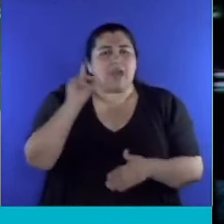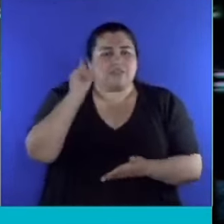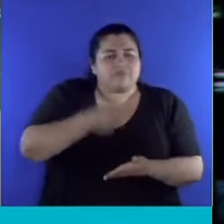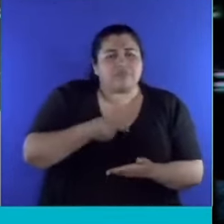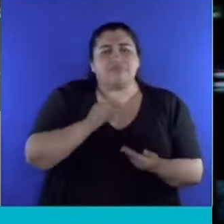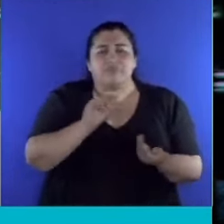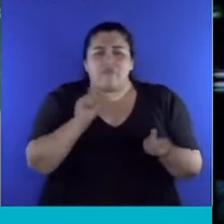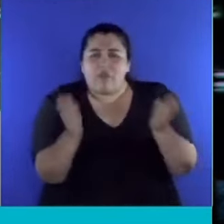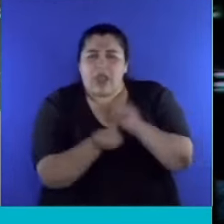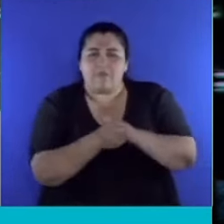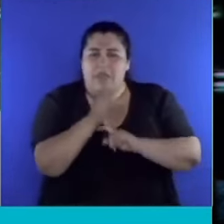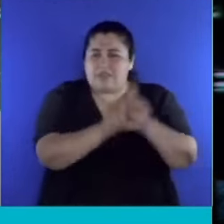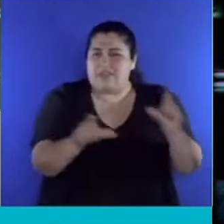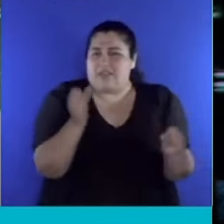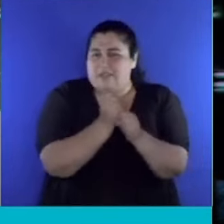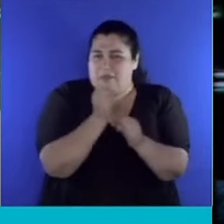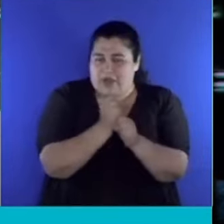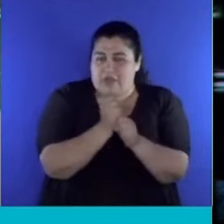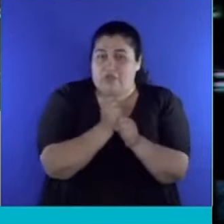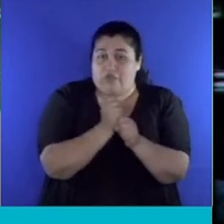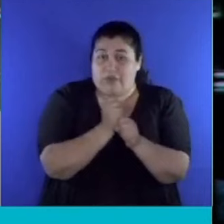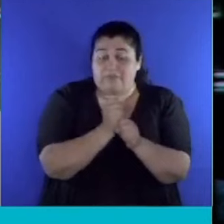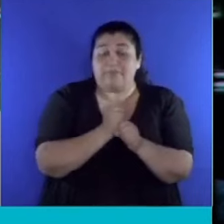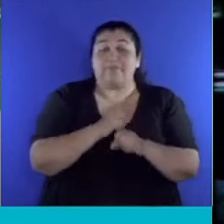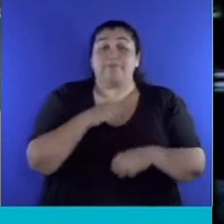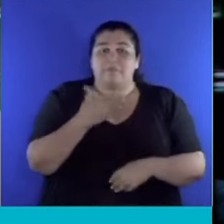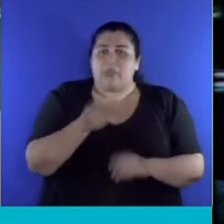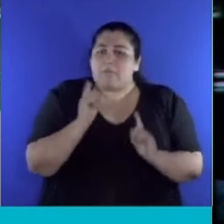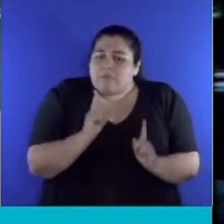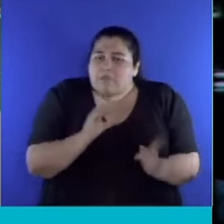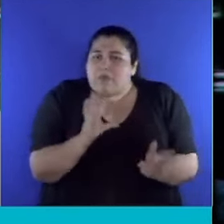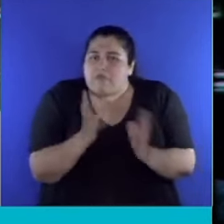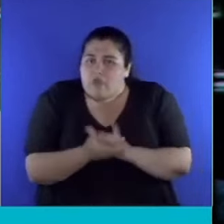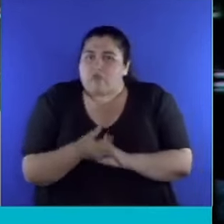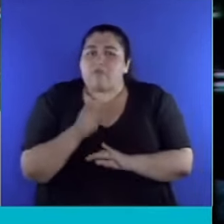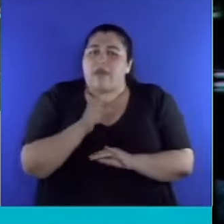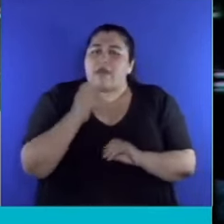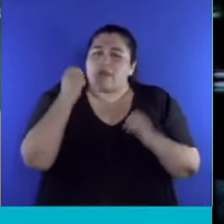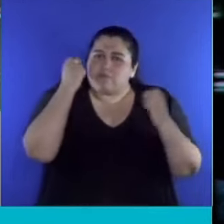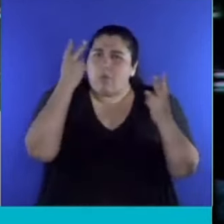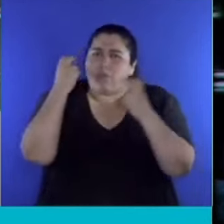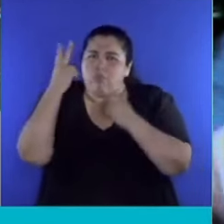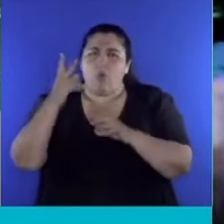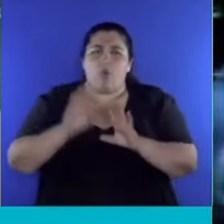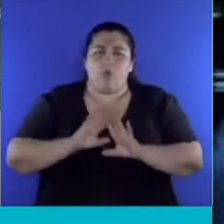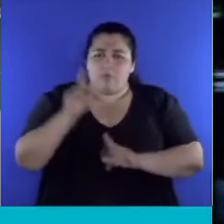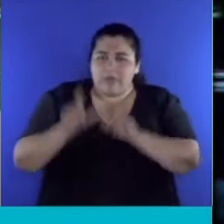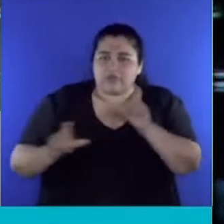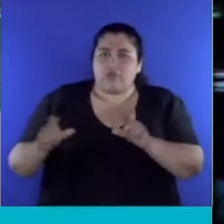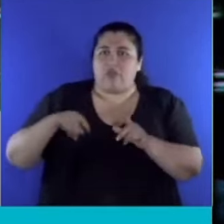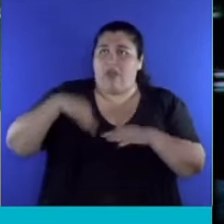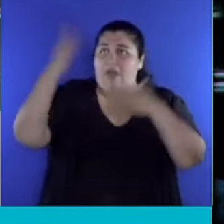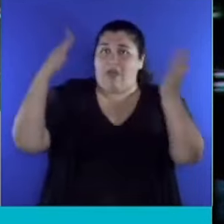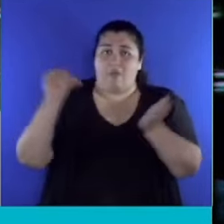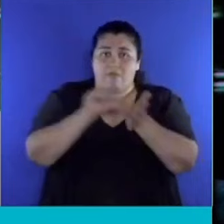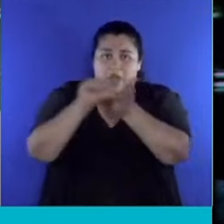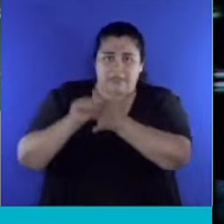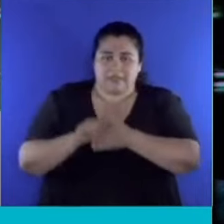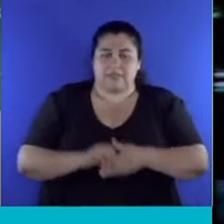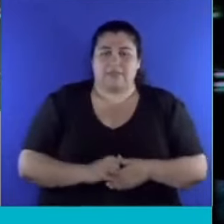la clase trabajadora esto a la vez que al mismo ritmo se redoblan las ataduras con los países